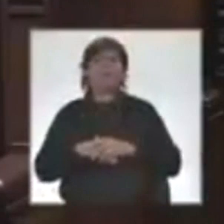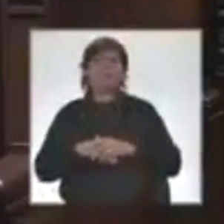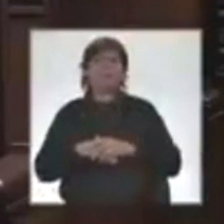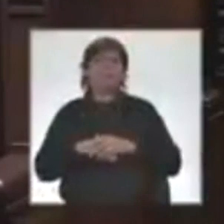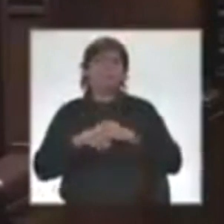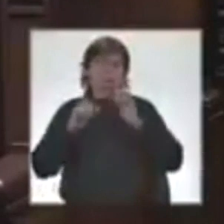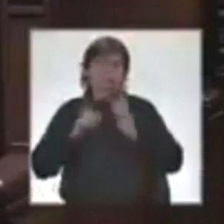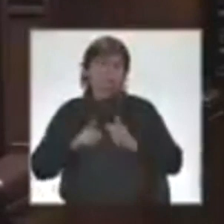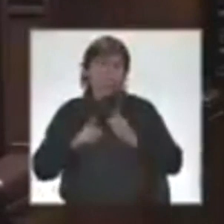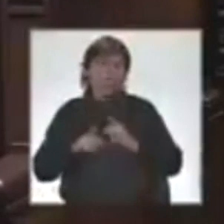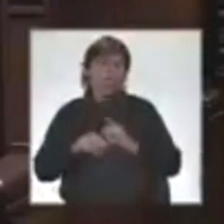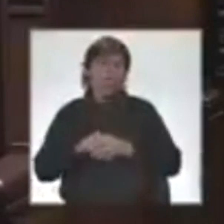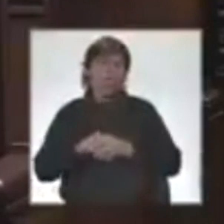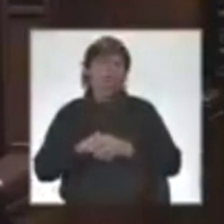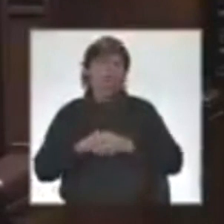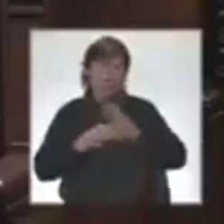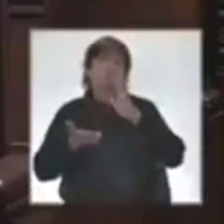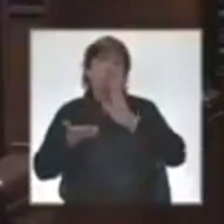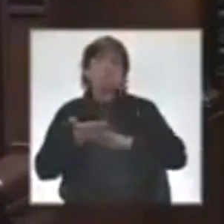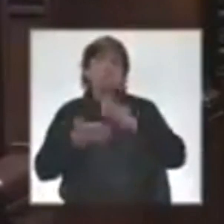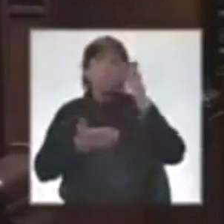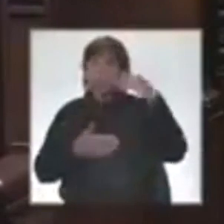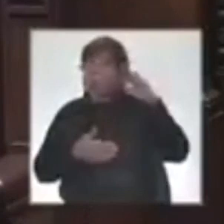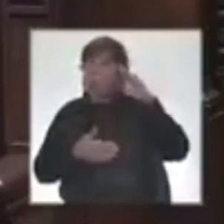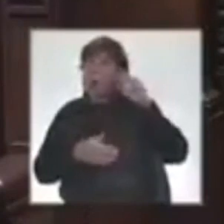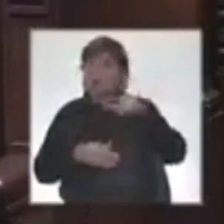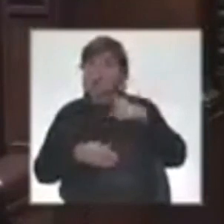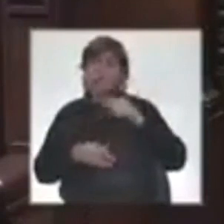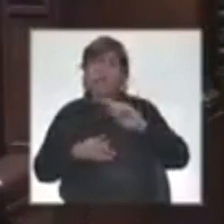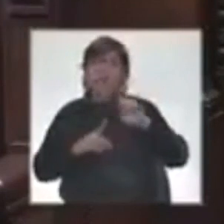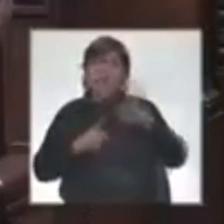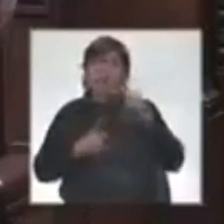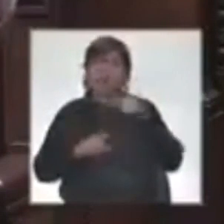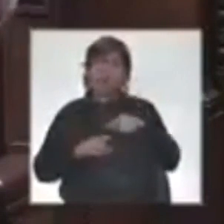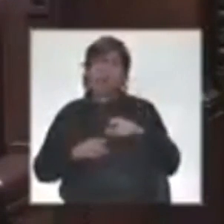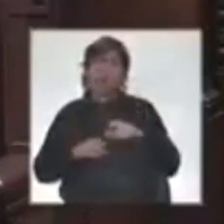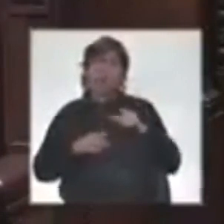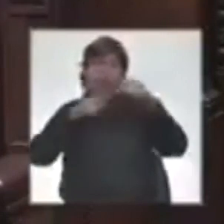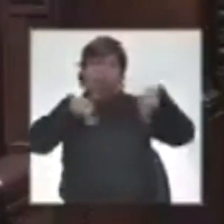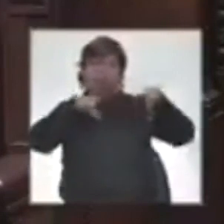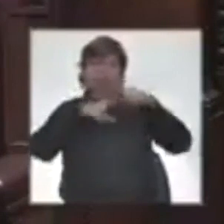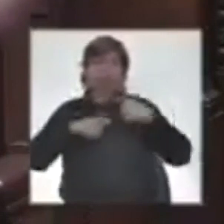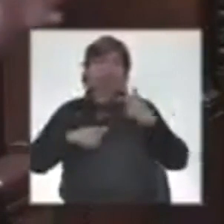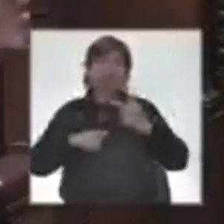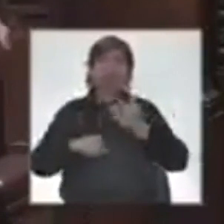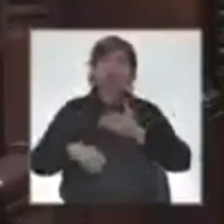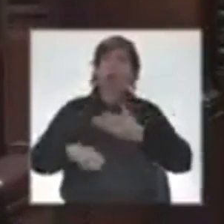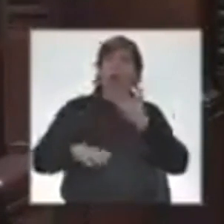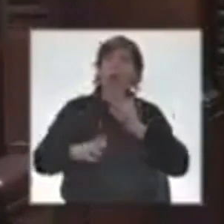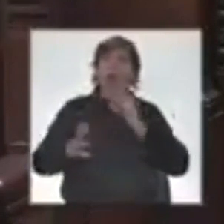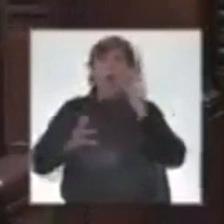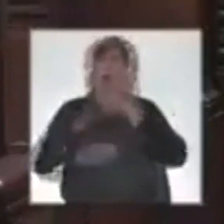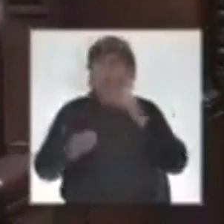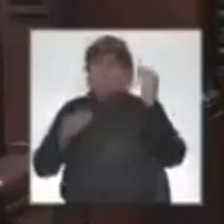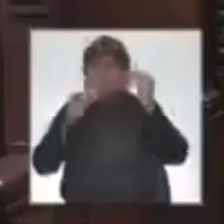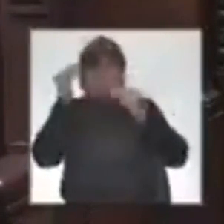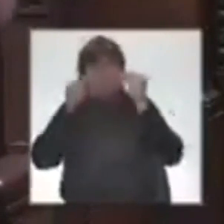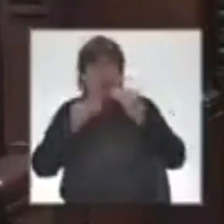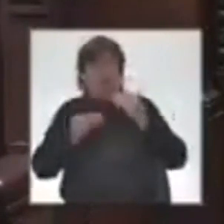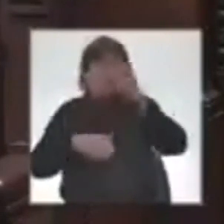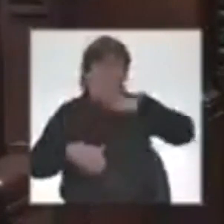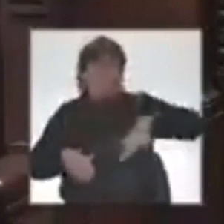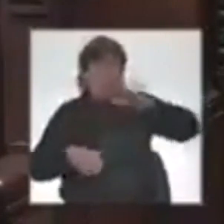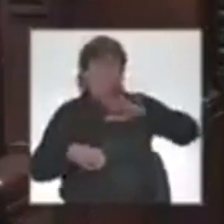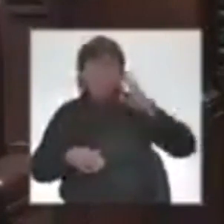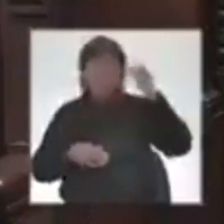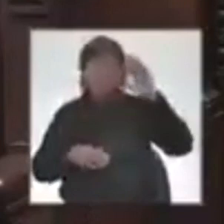mismos que bloquean a Cuba sean después los que salen haciendo drama de la situación que vive Cuba. Si les preocupa